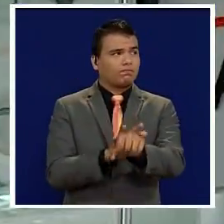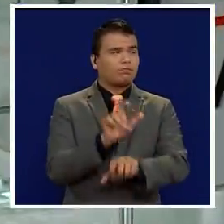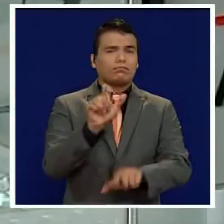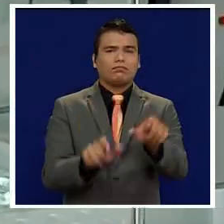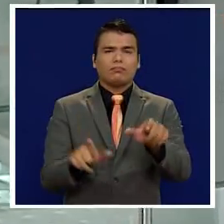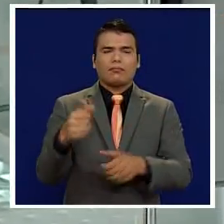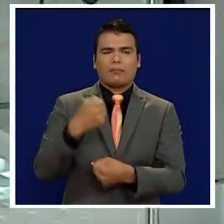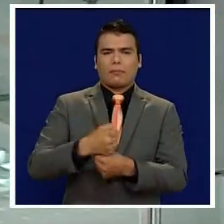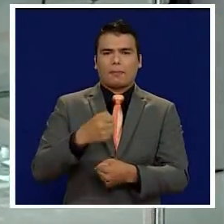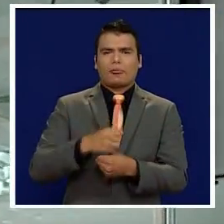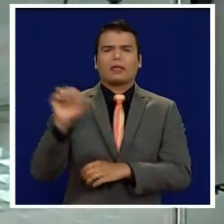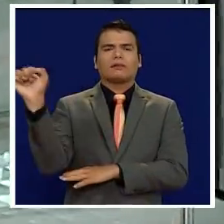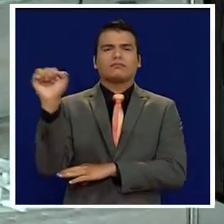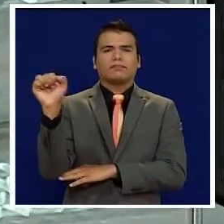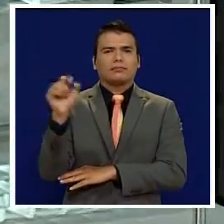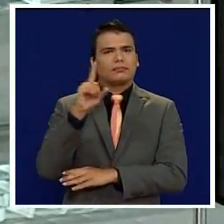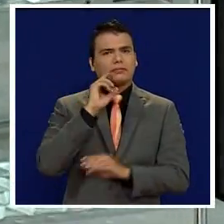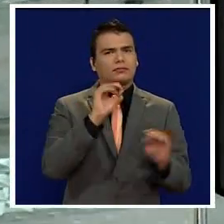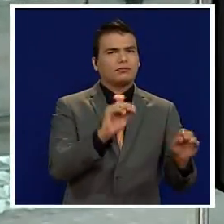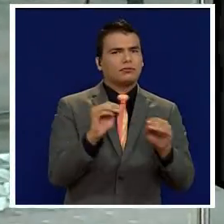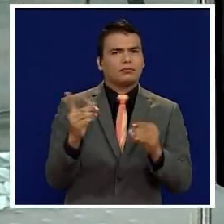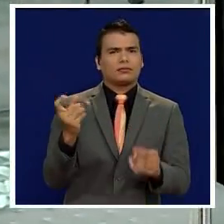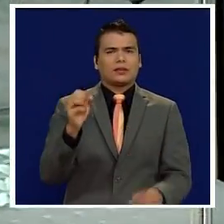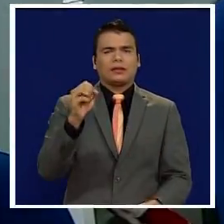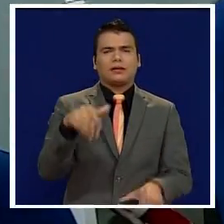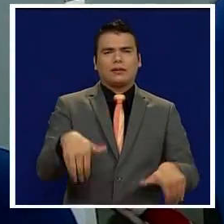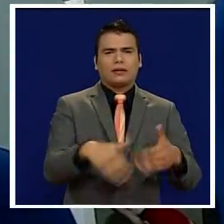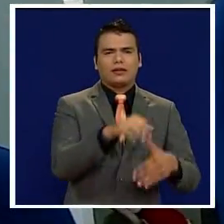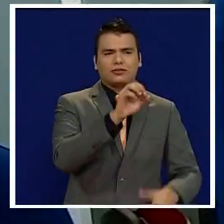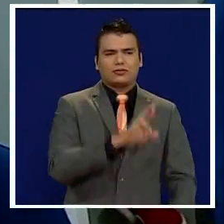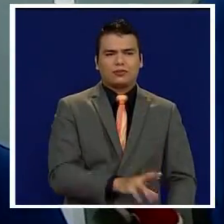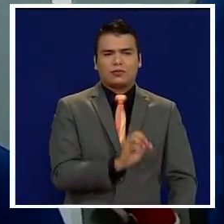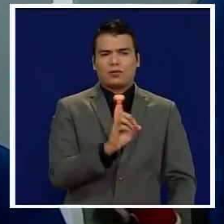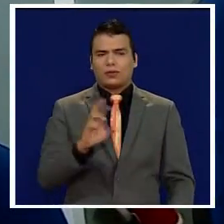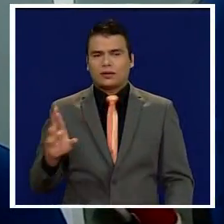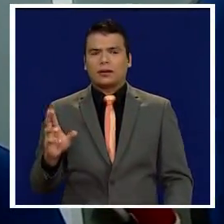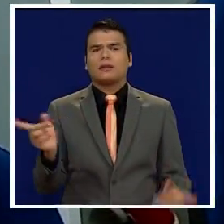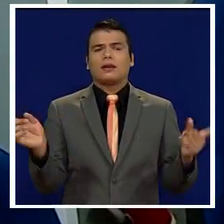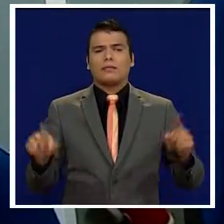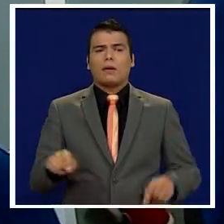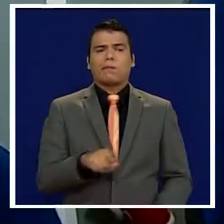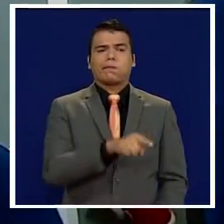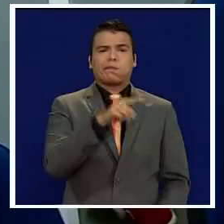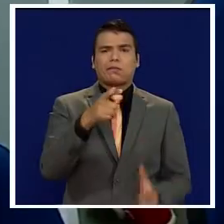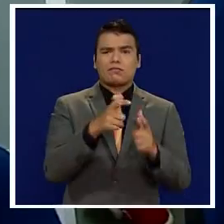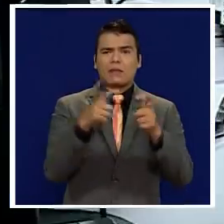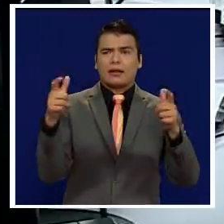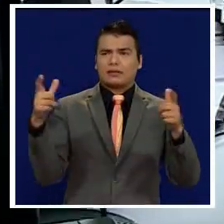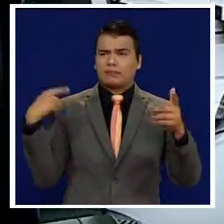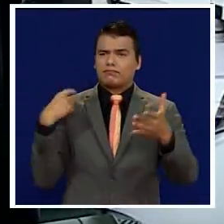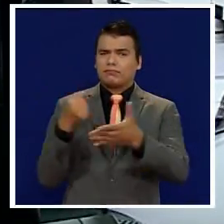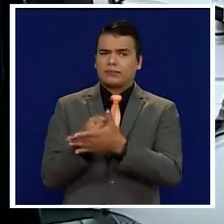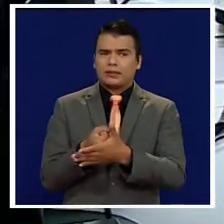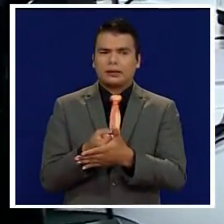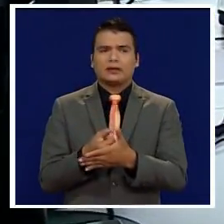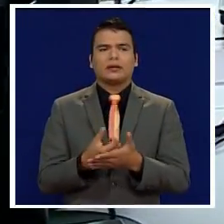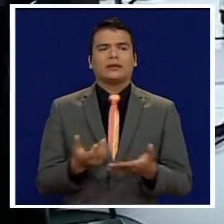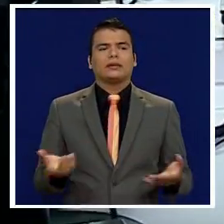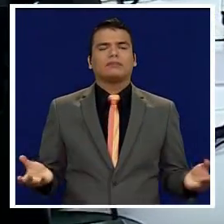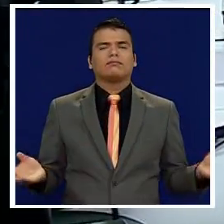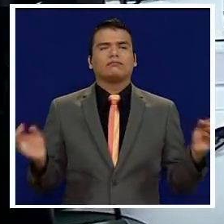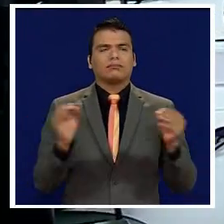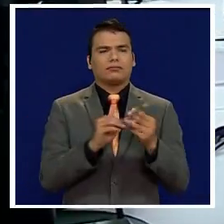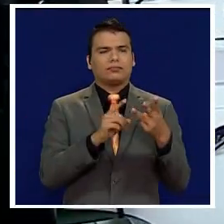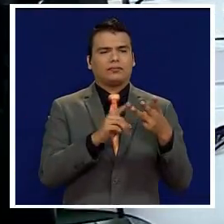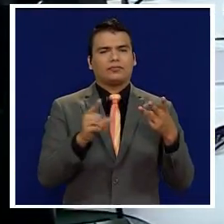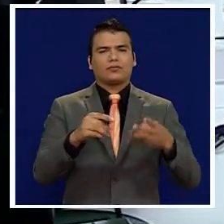los conductores. En lo que tiene que ver en la suroriental, hay algunos puntos que de mayor incremento de la accidentalidad. Lo que tiene que ver